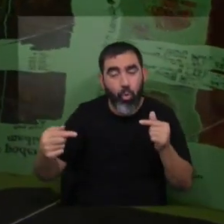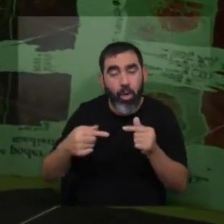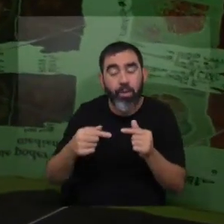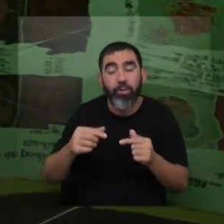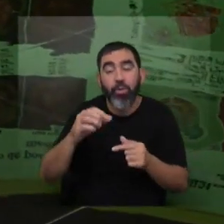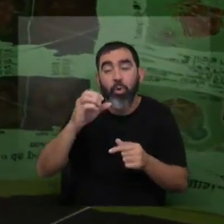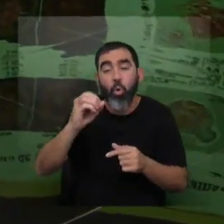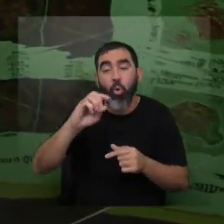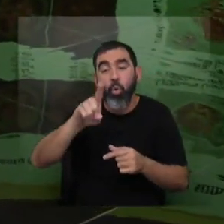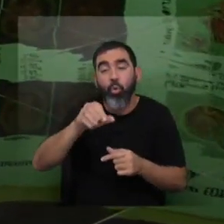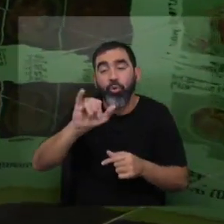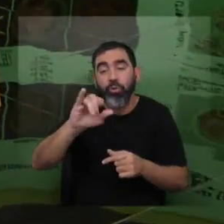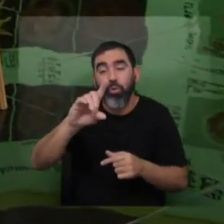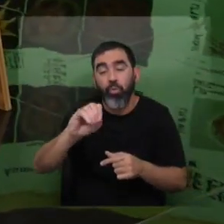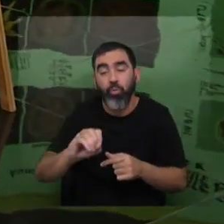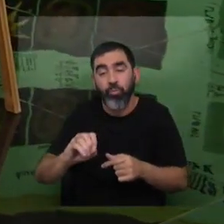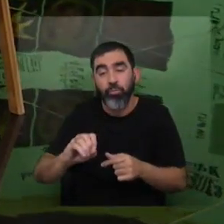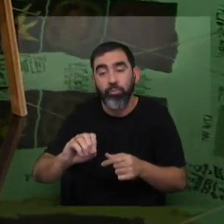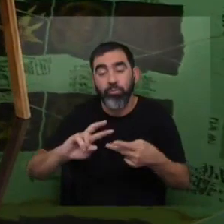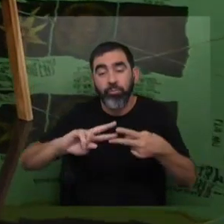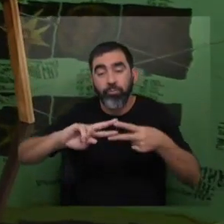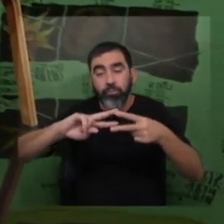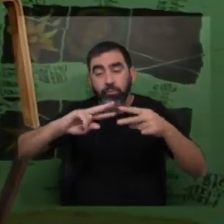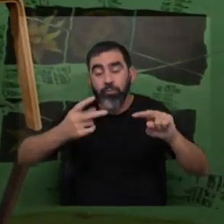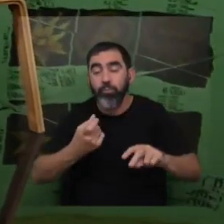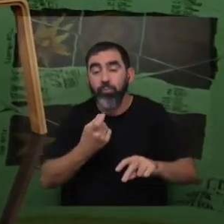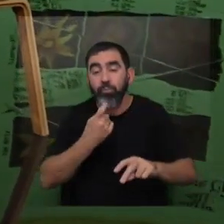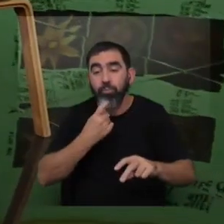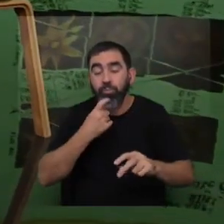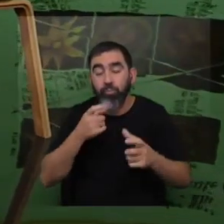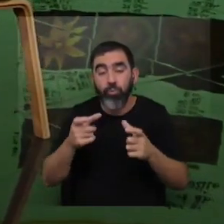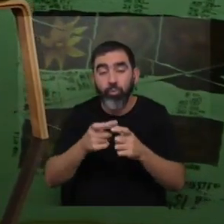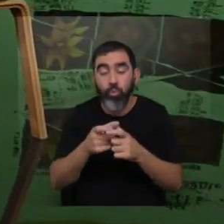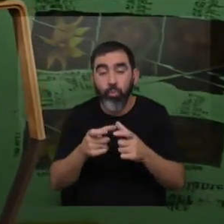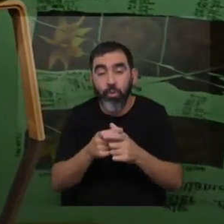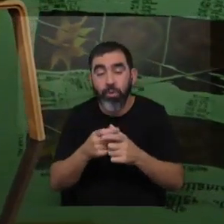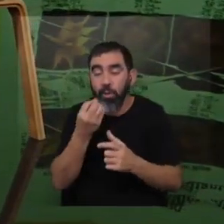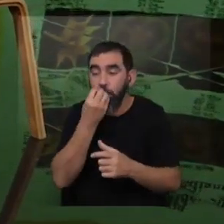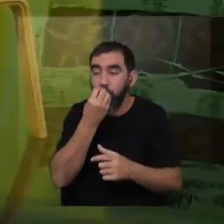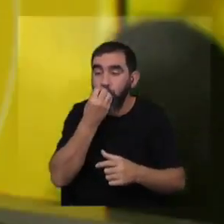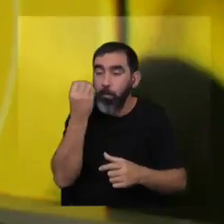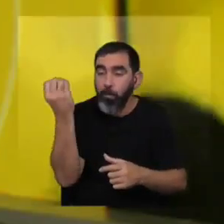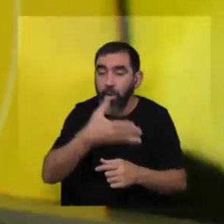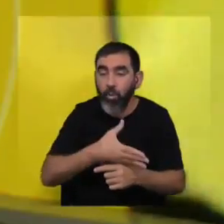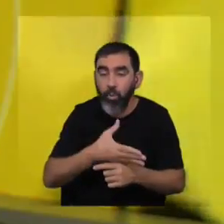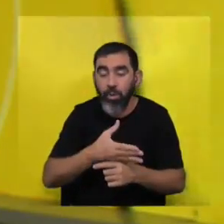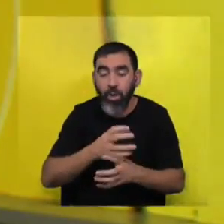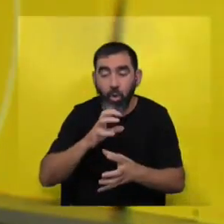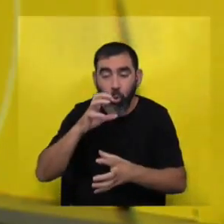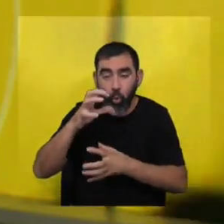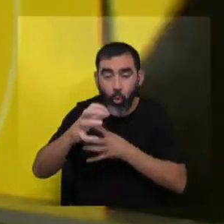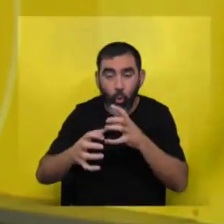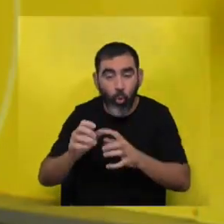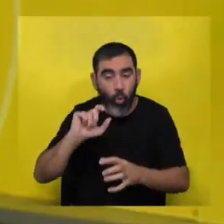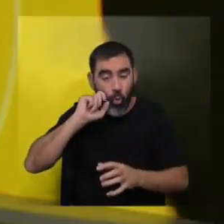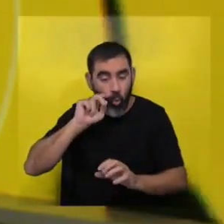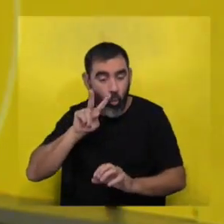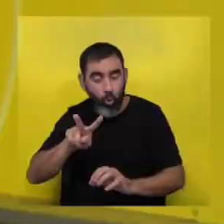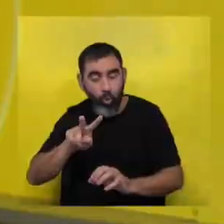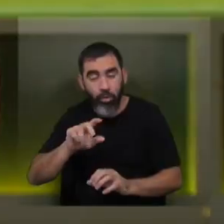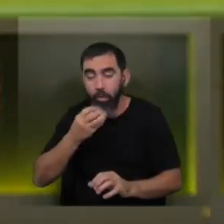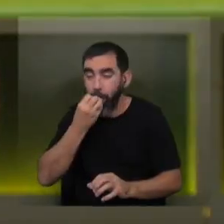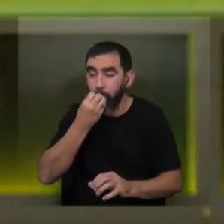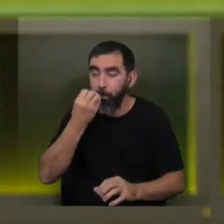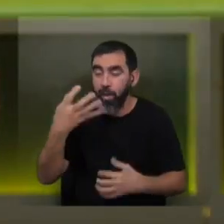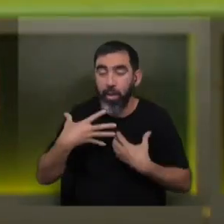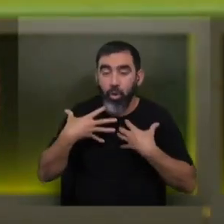entonces, trabajar con el genoma del tomate para que tenga más licopeno mejora la presentación visual y lo hace más saludable. Y